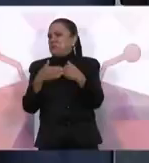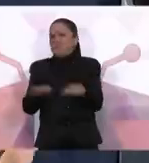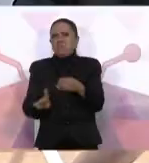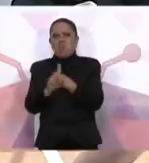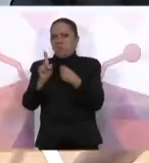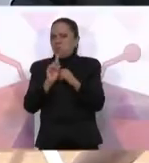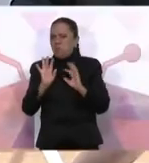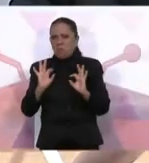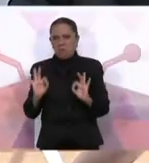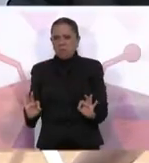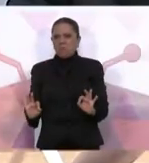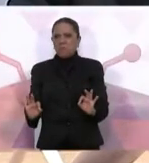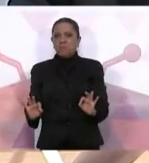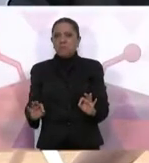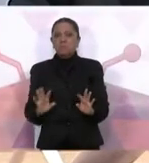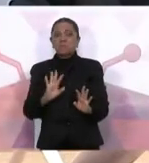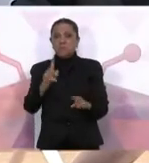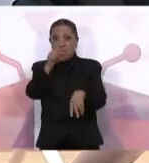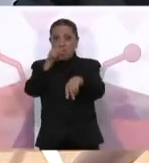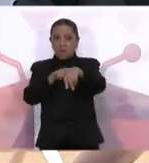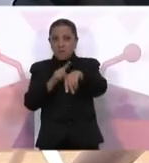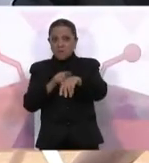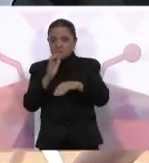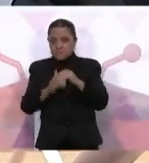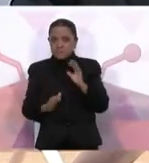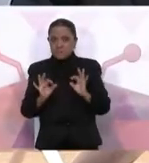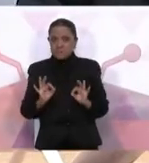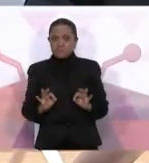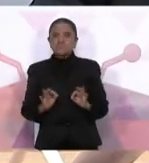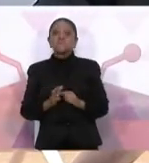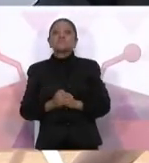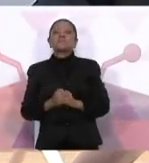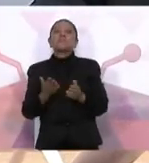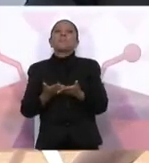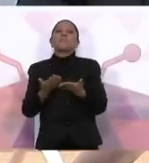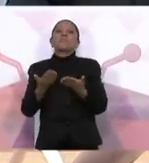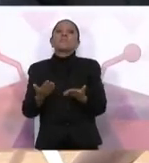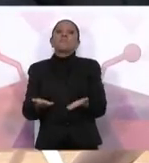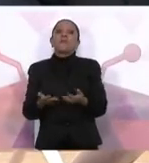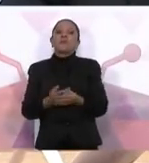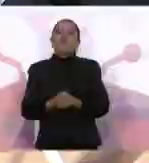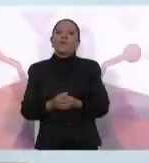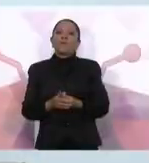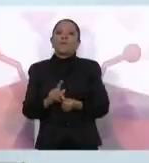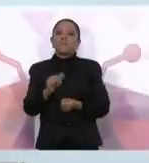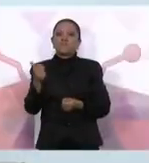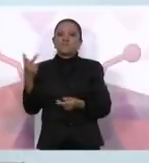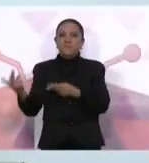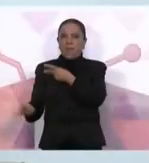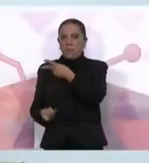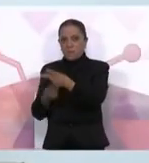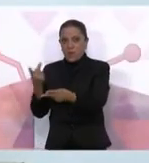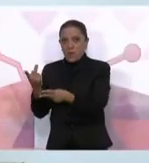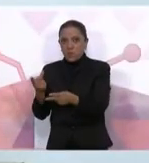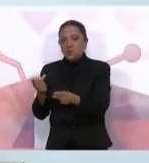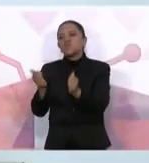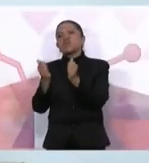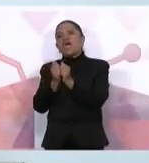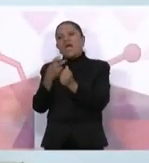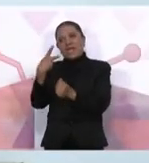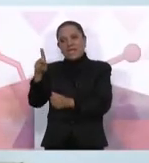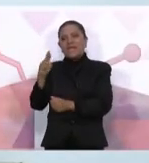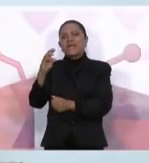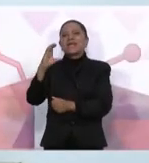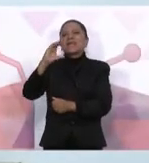termina su tiempo ha respondido y pasamos entonces a la siguiente pregunta así es de hecho es con usted doctor víctor caballero